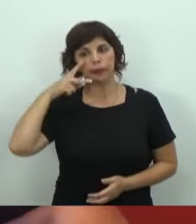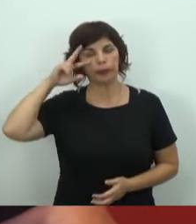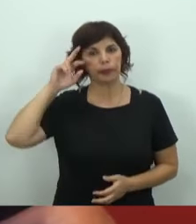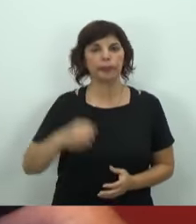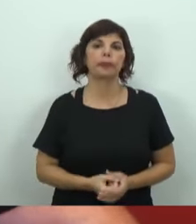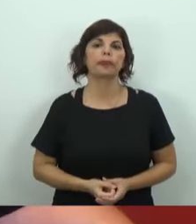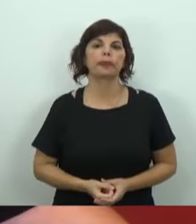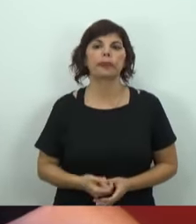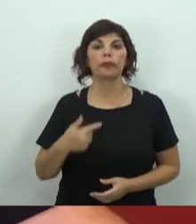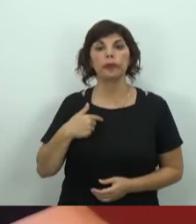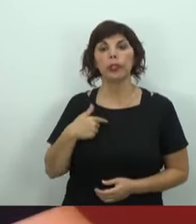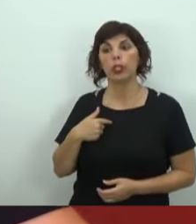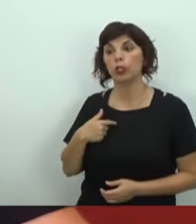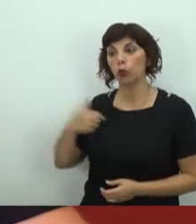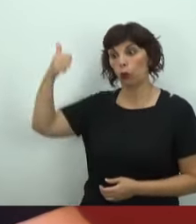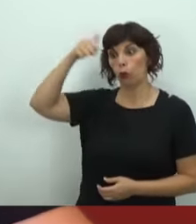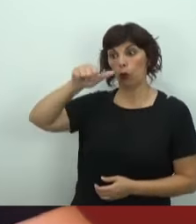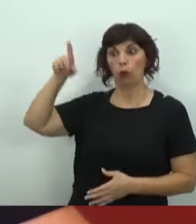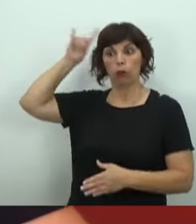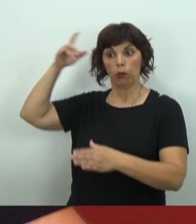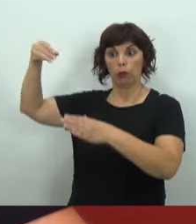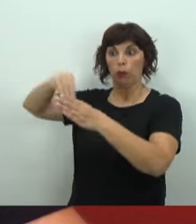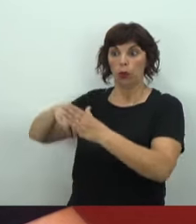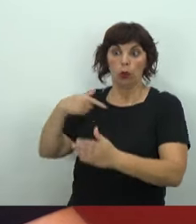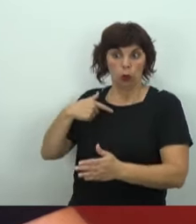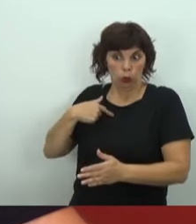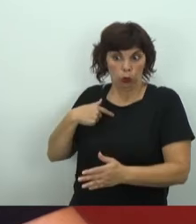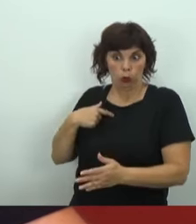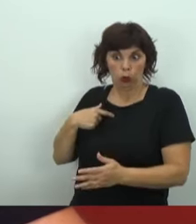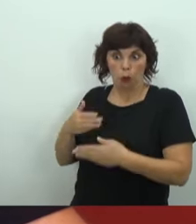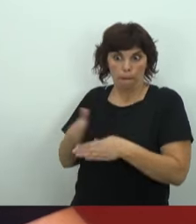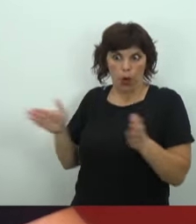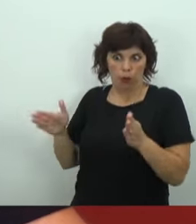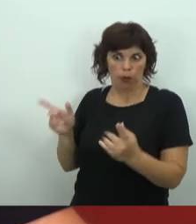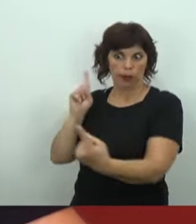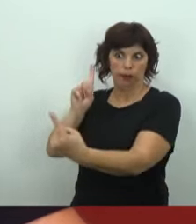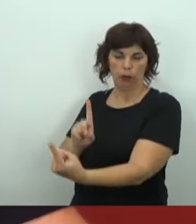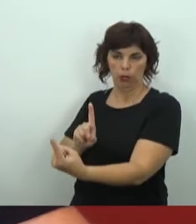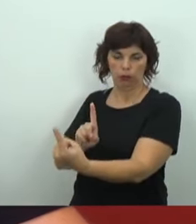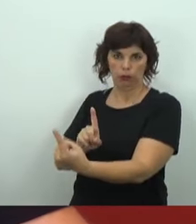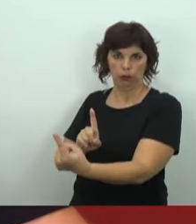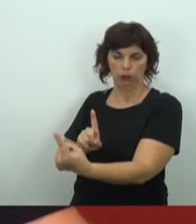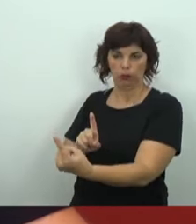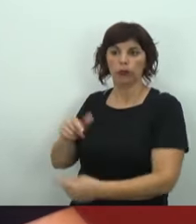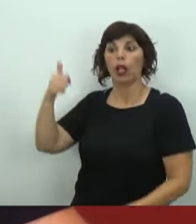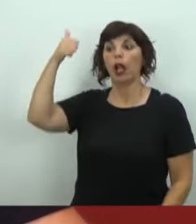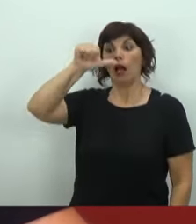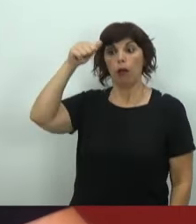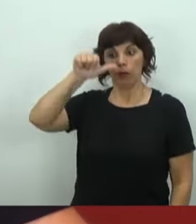Cuando estuvimos en la primera liberación, no, una de las primeras, mejor dicho, había una